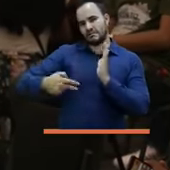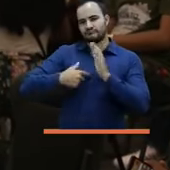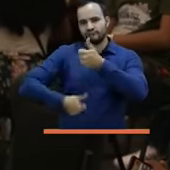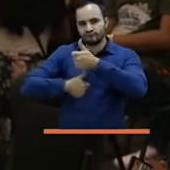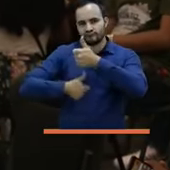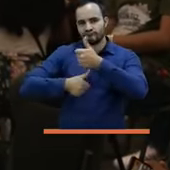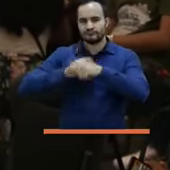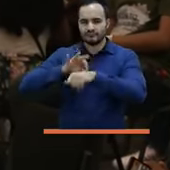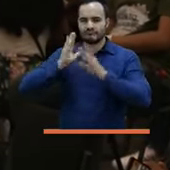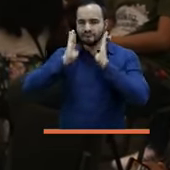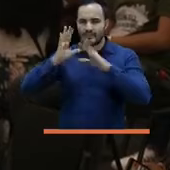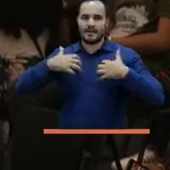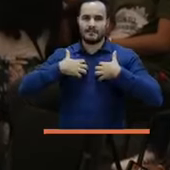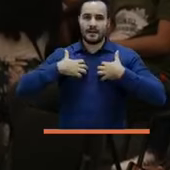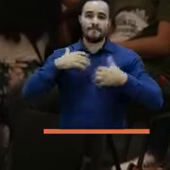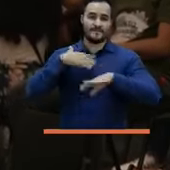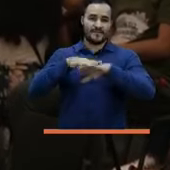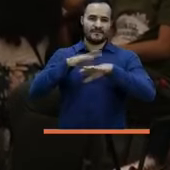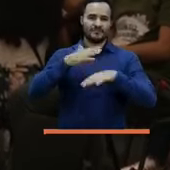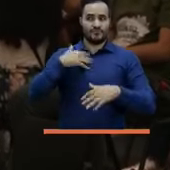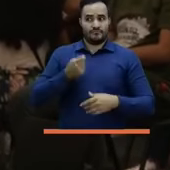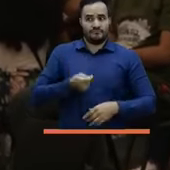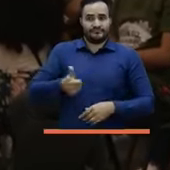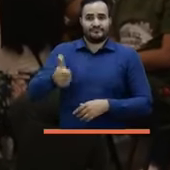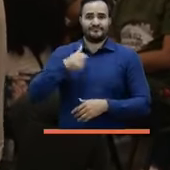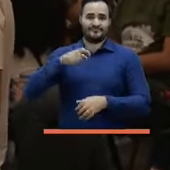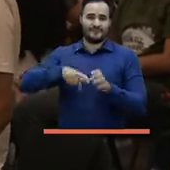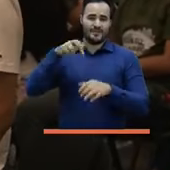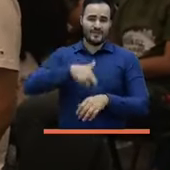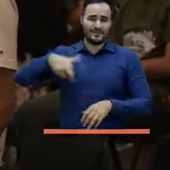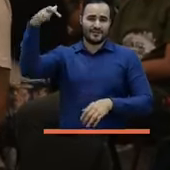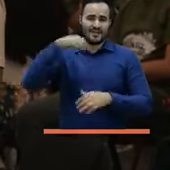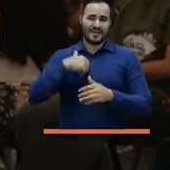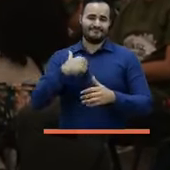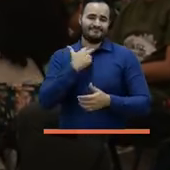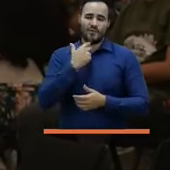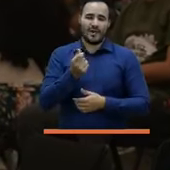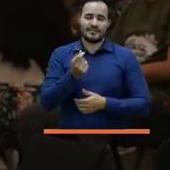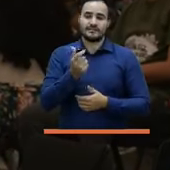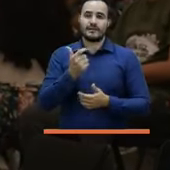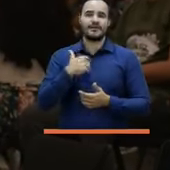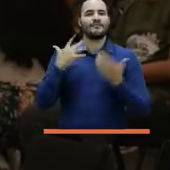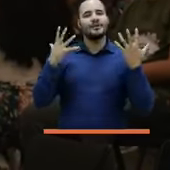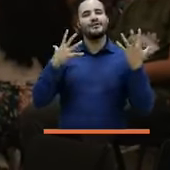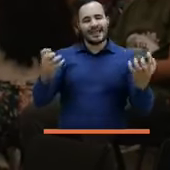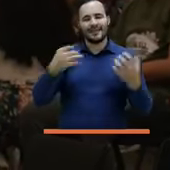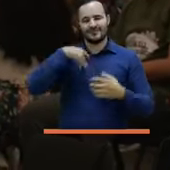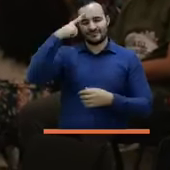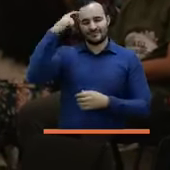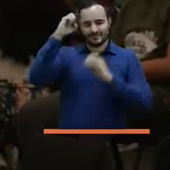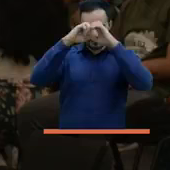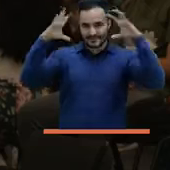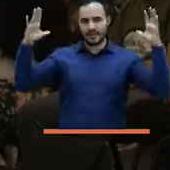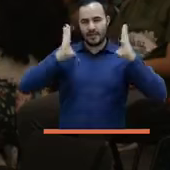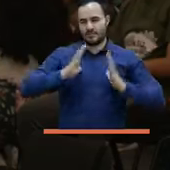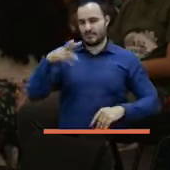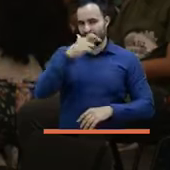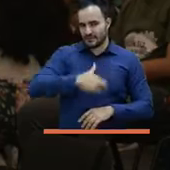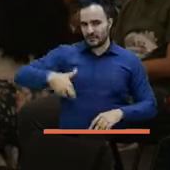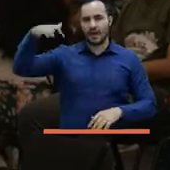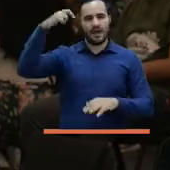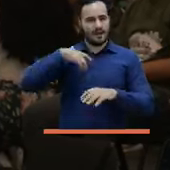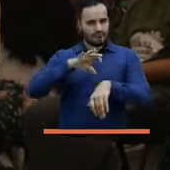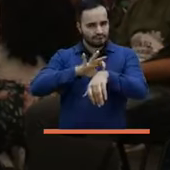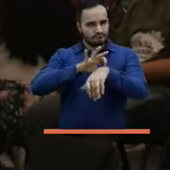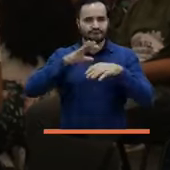por supuesto no me da para pagar la carrera como tal mi sueño es ser un veterinario como tal un cirujano